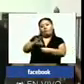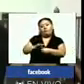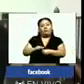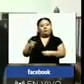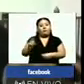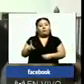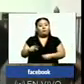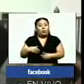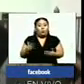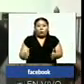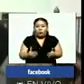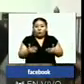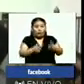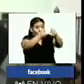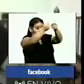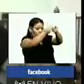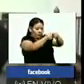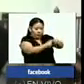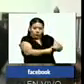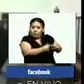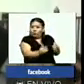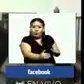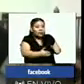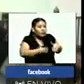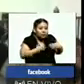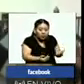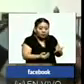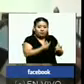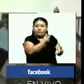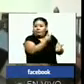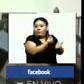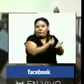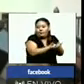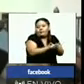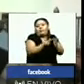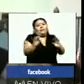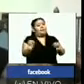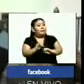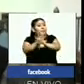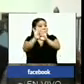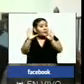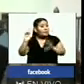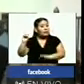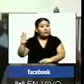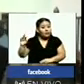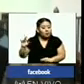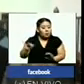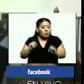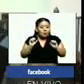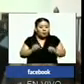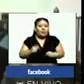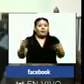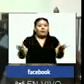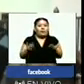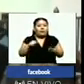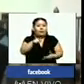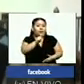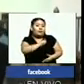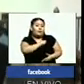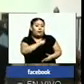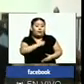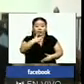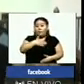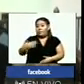la fuente de financiamiento si no existen los recursos pues no se puede cumplir con esta obligación el